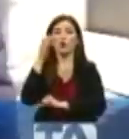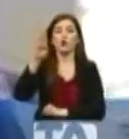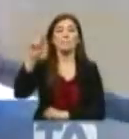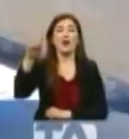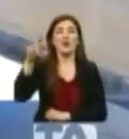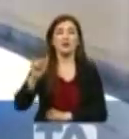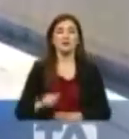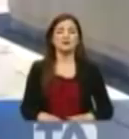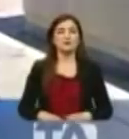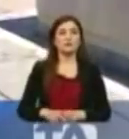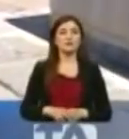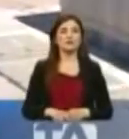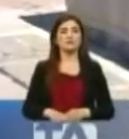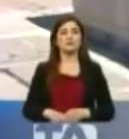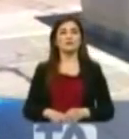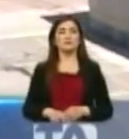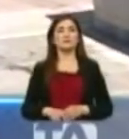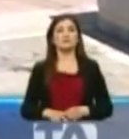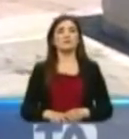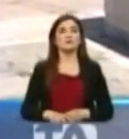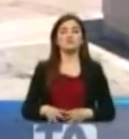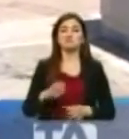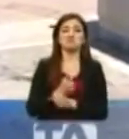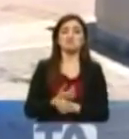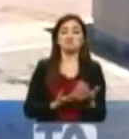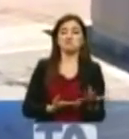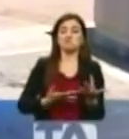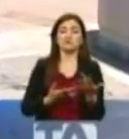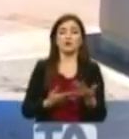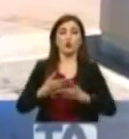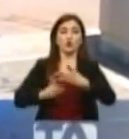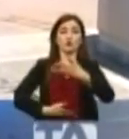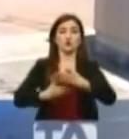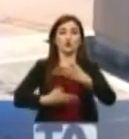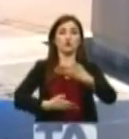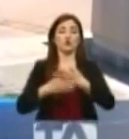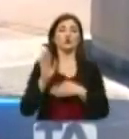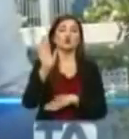al activista político Fernando Balda. No lo hizo, no llegó, pero mandó un documento